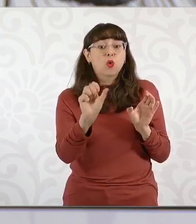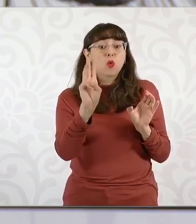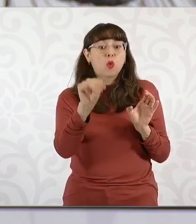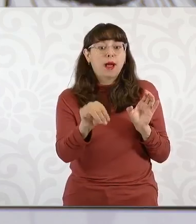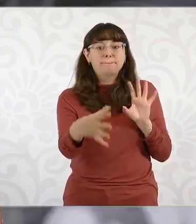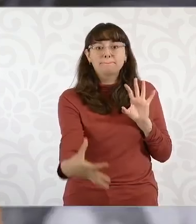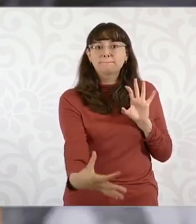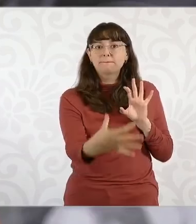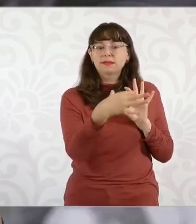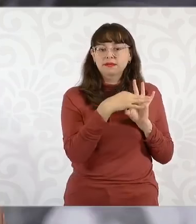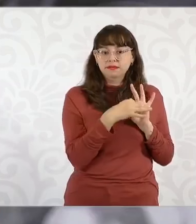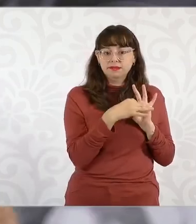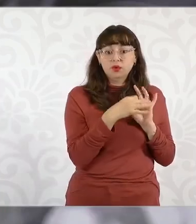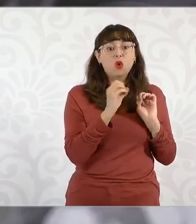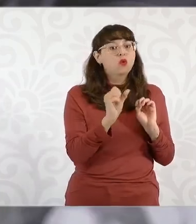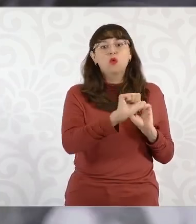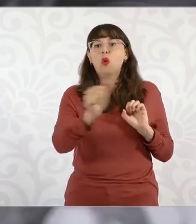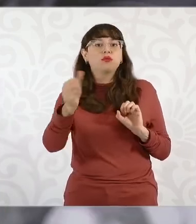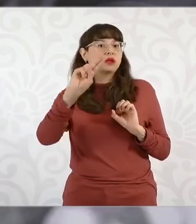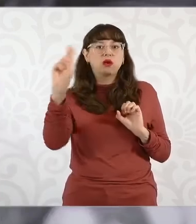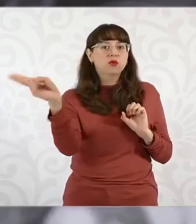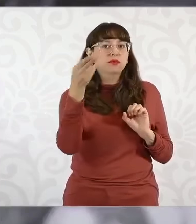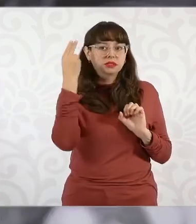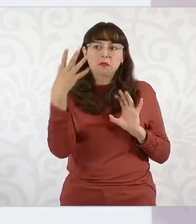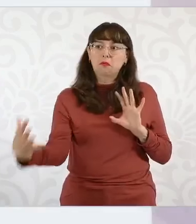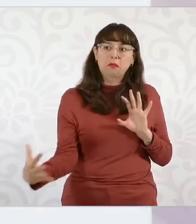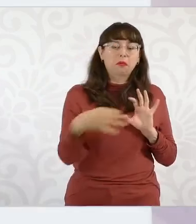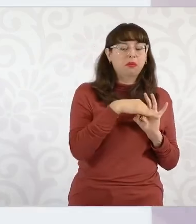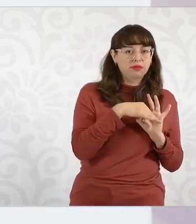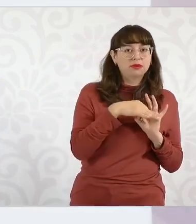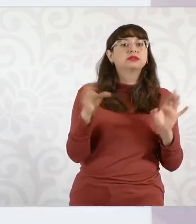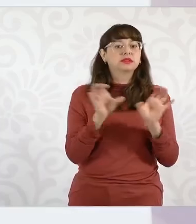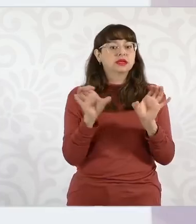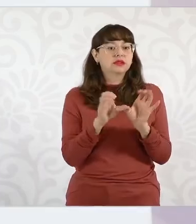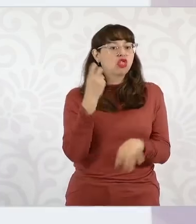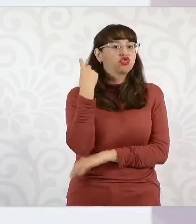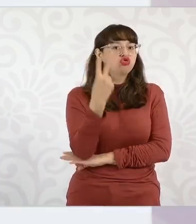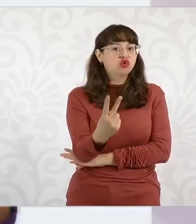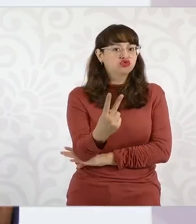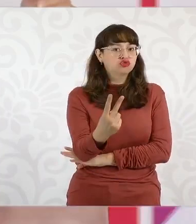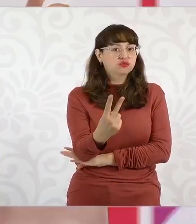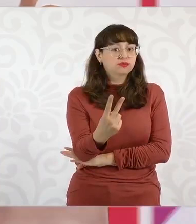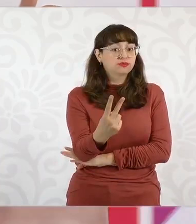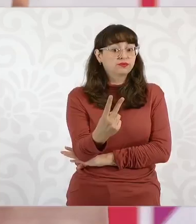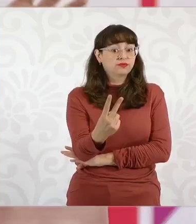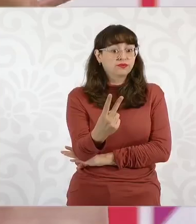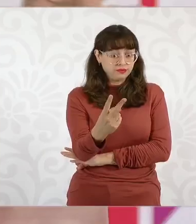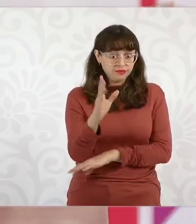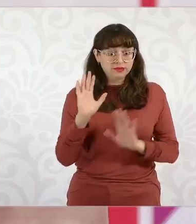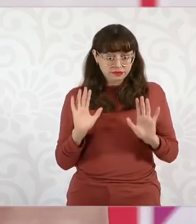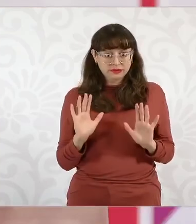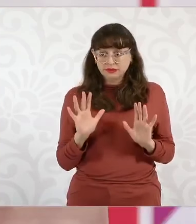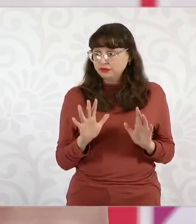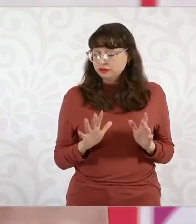un certificado de alguna institución superior, de educación superior. Ya todos en el